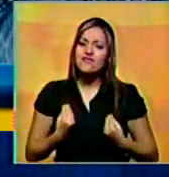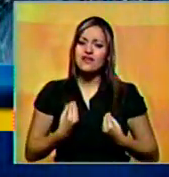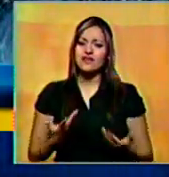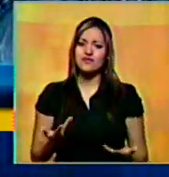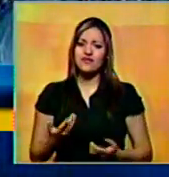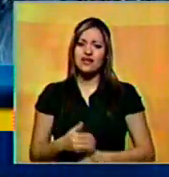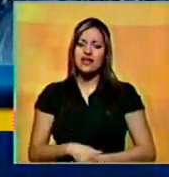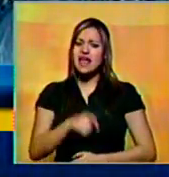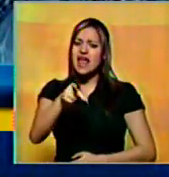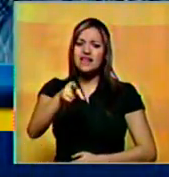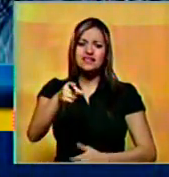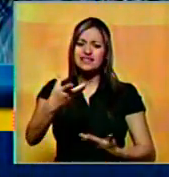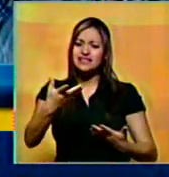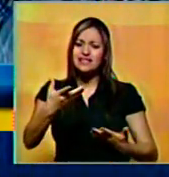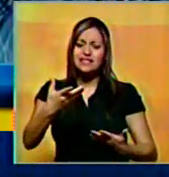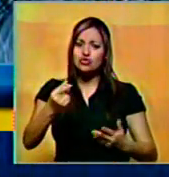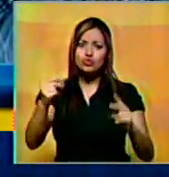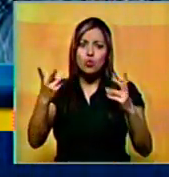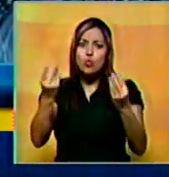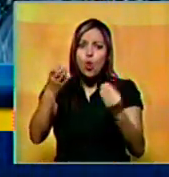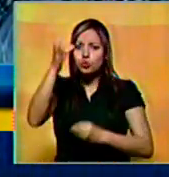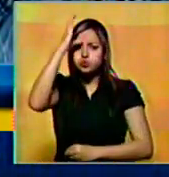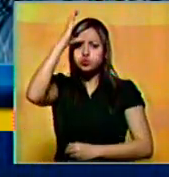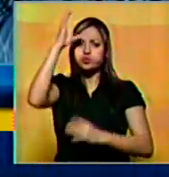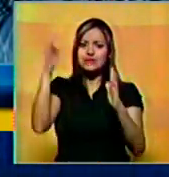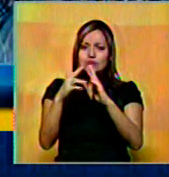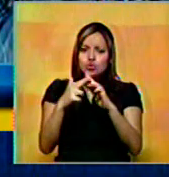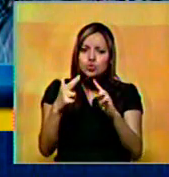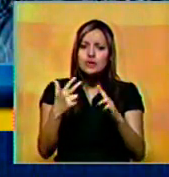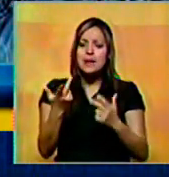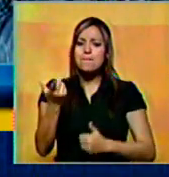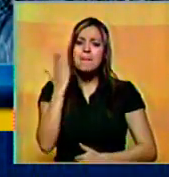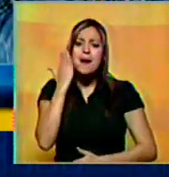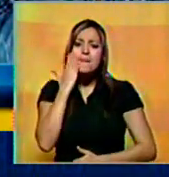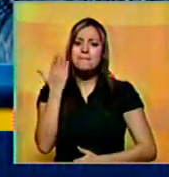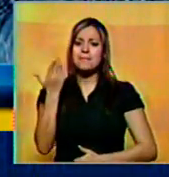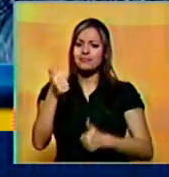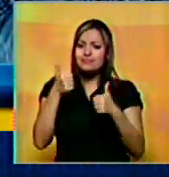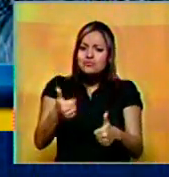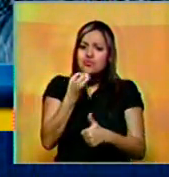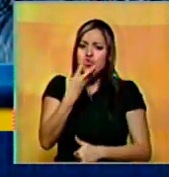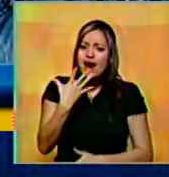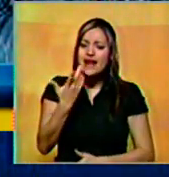una mujer sumamente conocedora, gran madre, gran amiga,